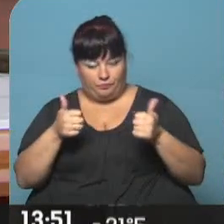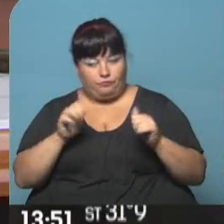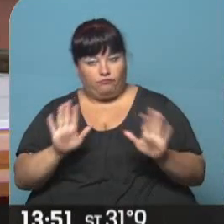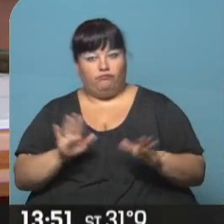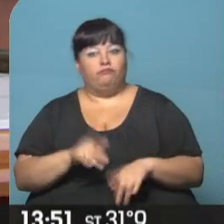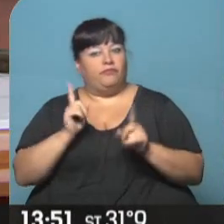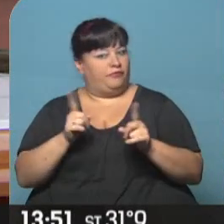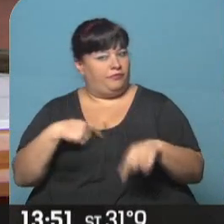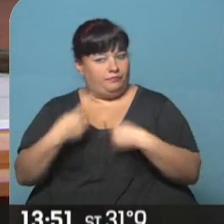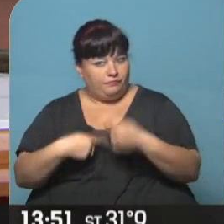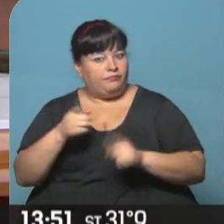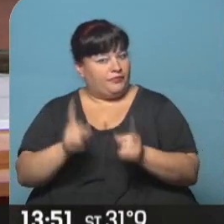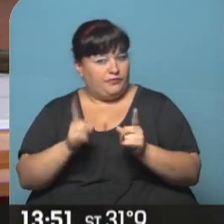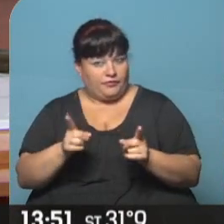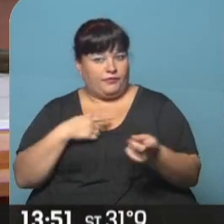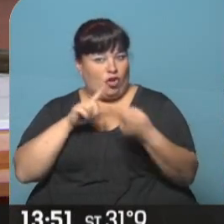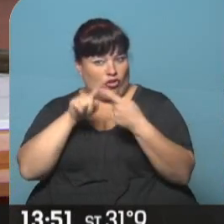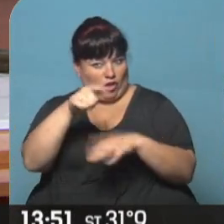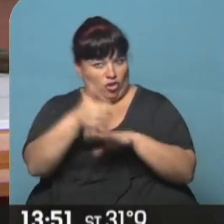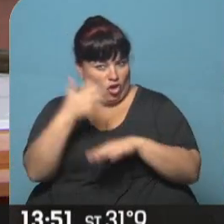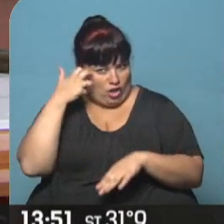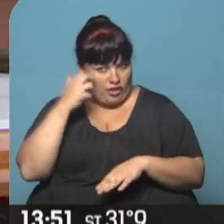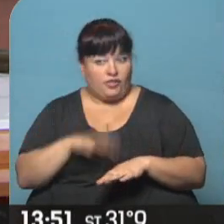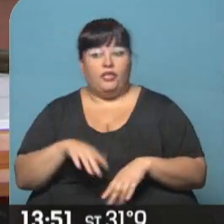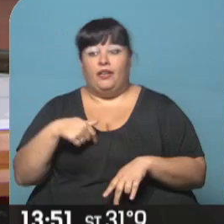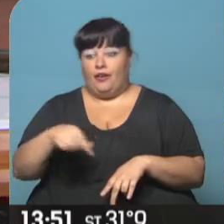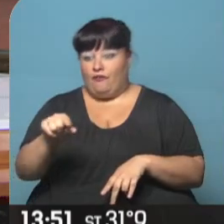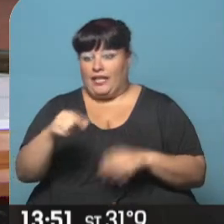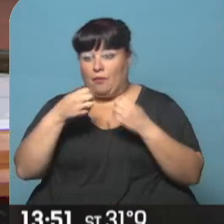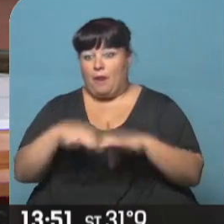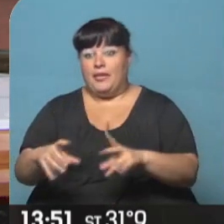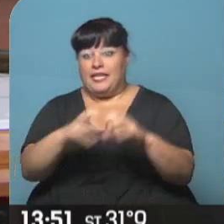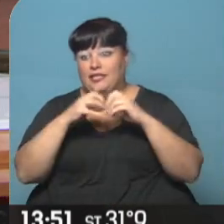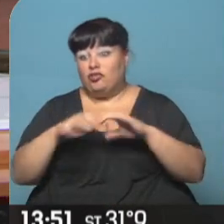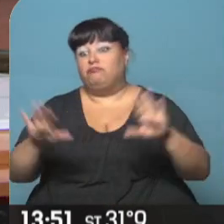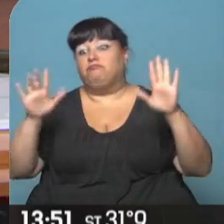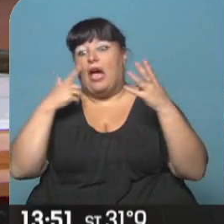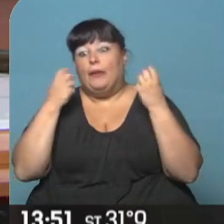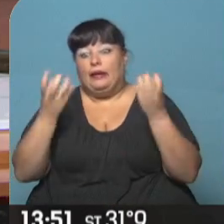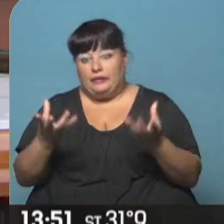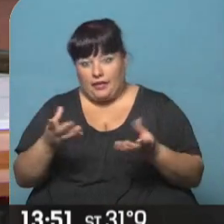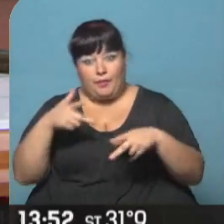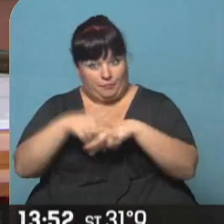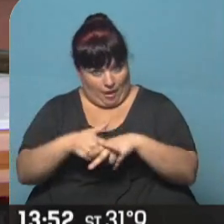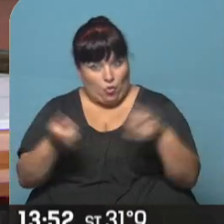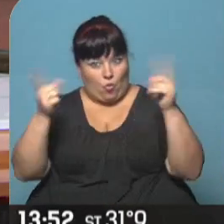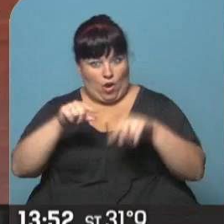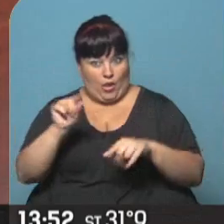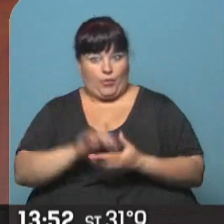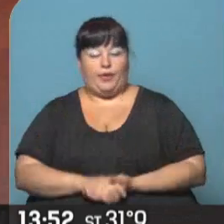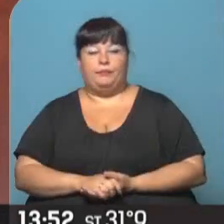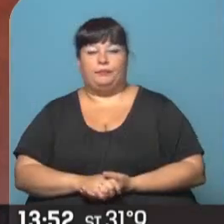bien. Permanentemente con vos ahí en el Congreso. Estamos a minutos del inicio de la sesión, así que expectante, ¿no? Pausa, volvemos.